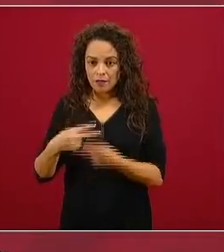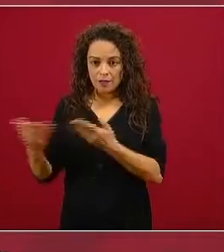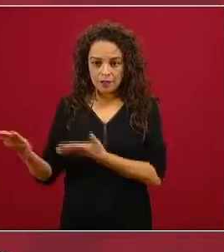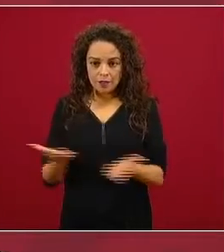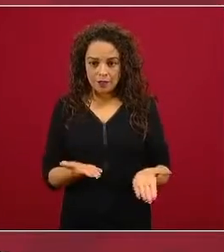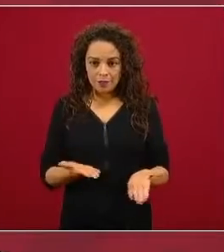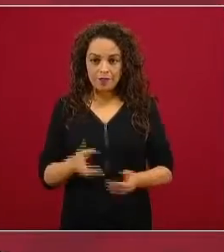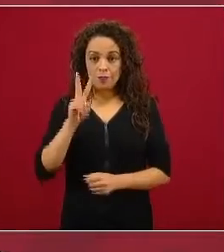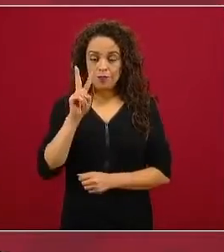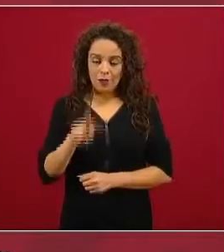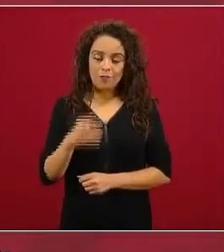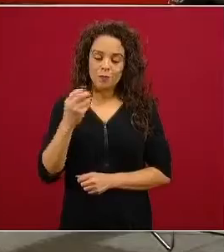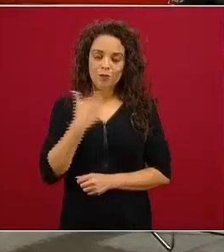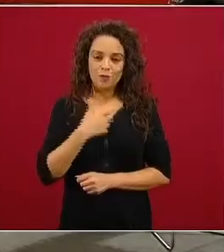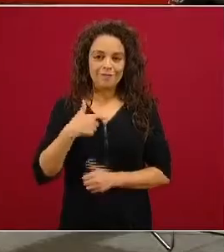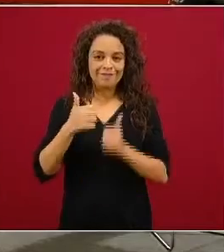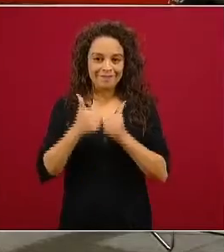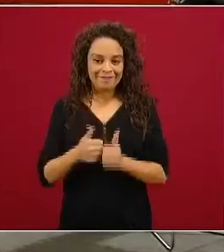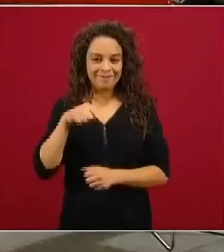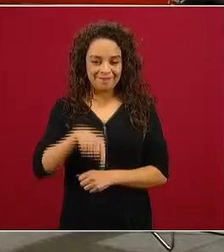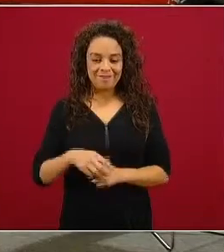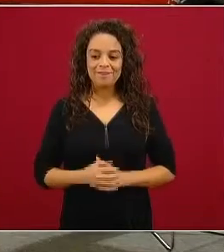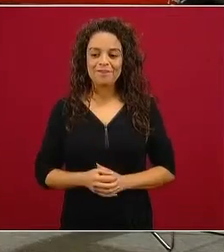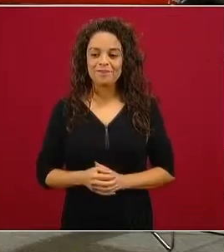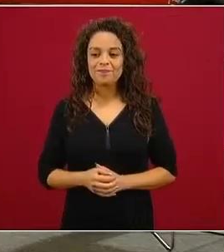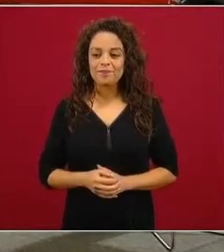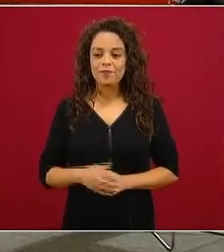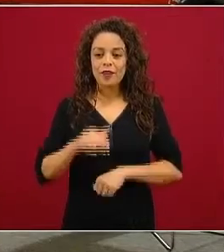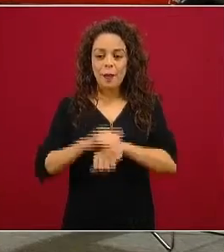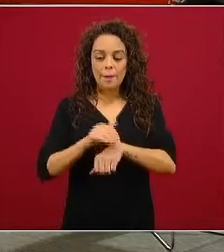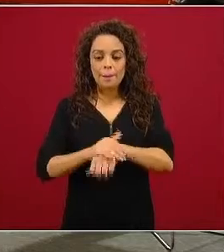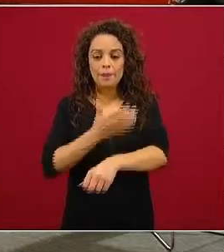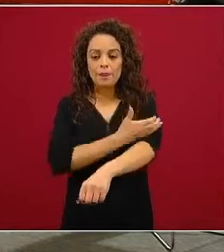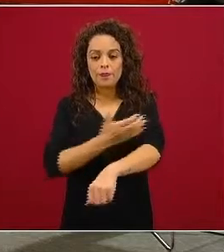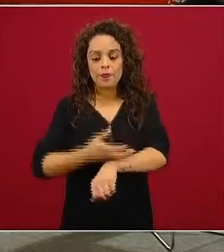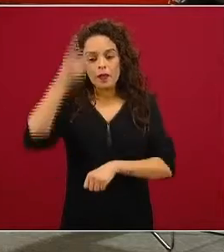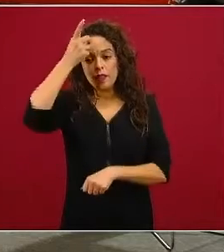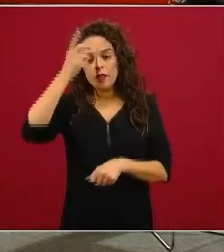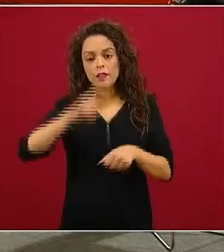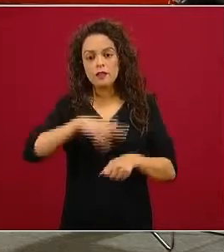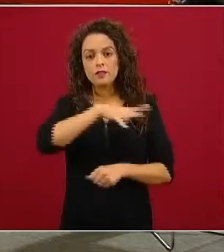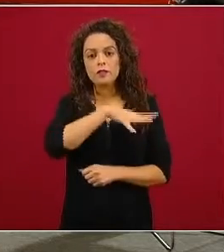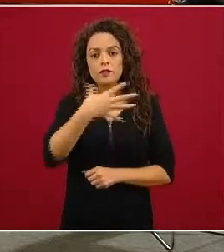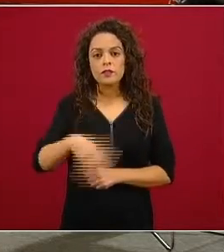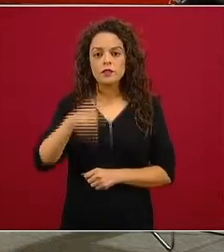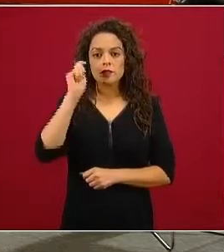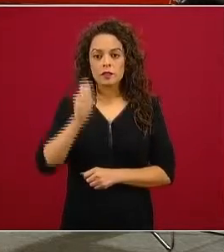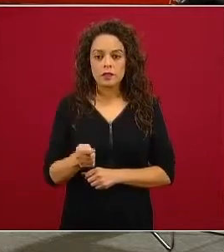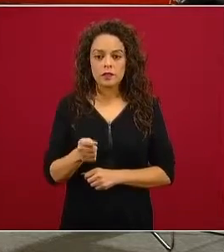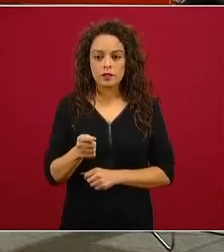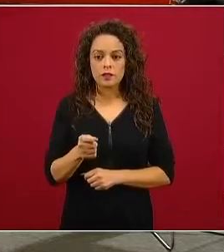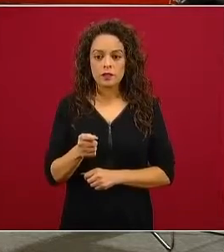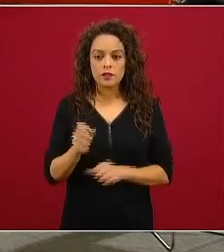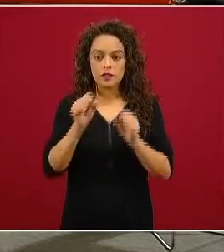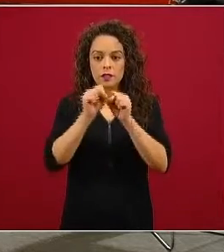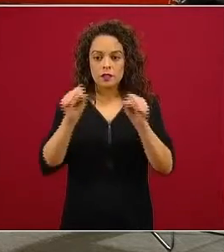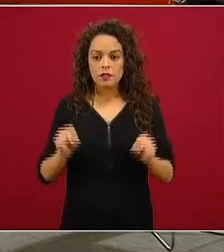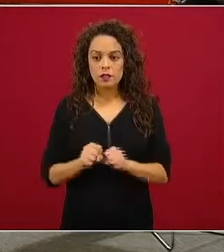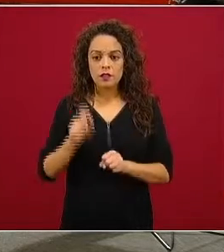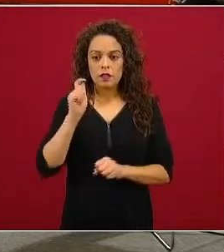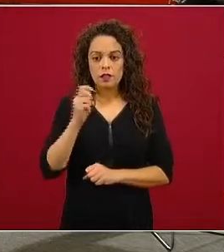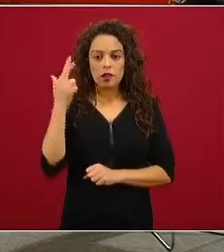actividad pública de comunicación, de información. Y para ello nos acompañan hoy el señor Giancarlo